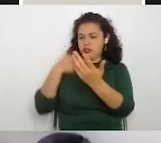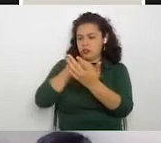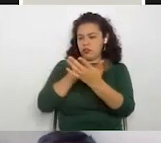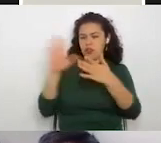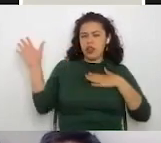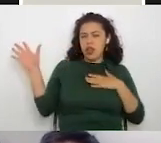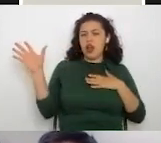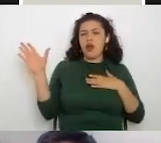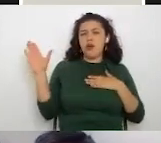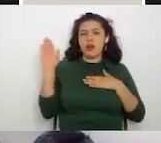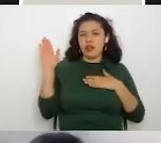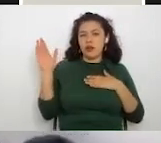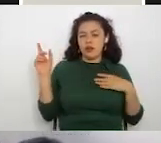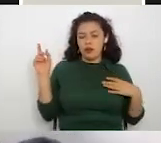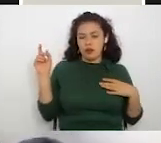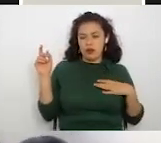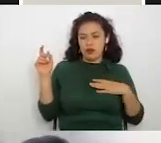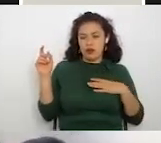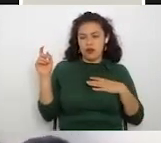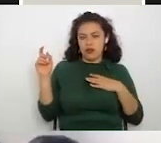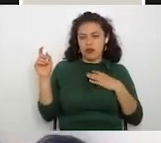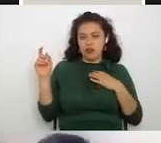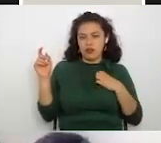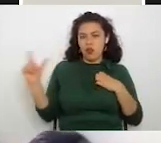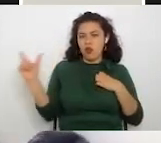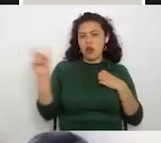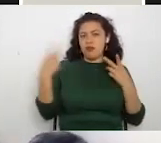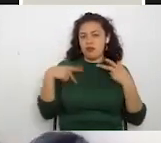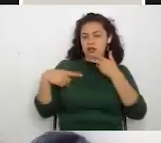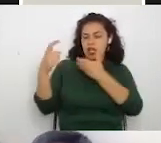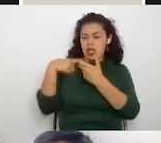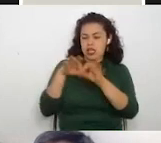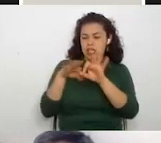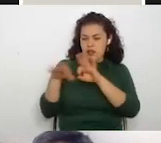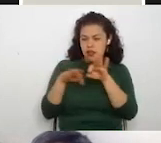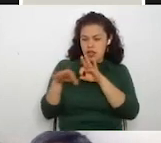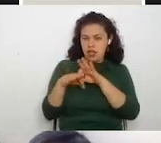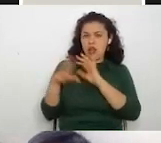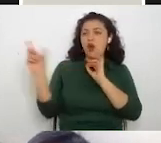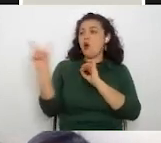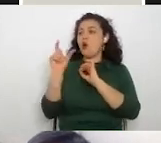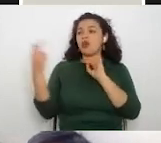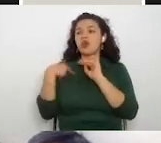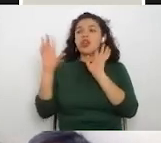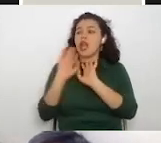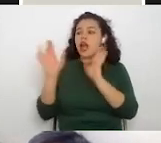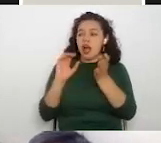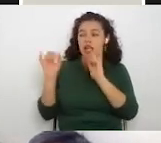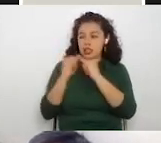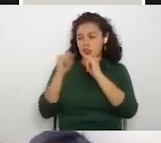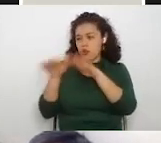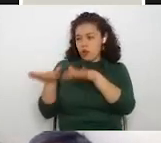cuando estemos como colaborador o aún así cuando ya salgamos de la